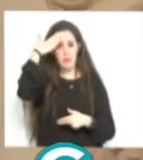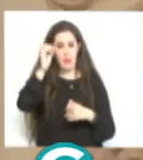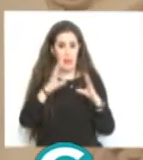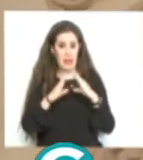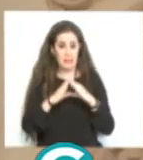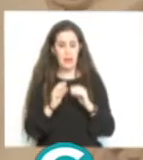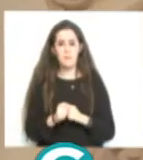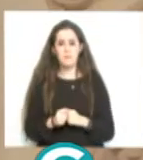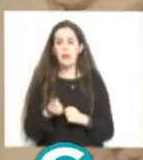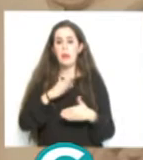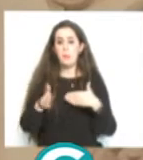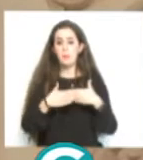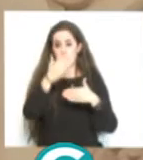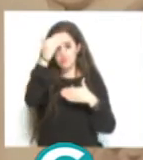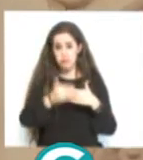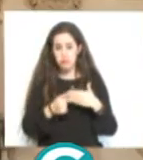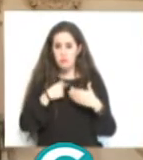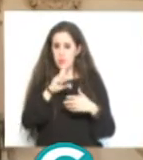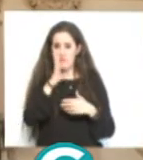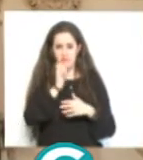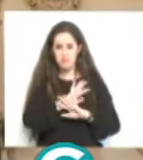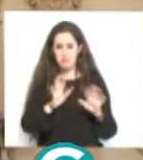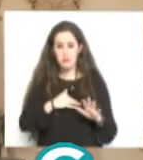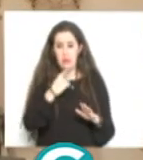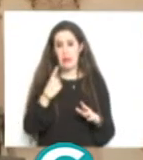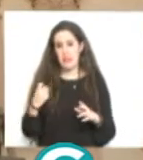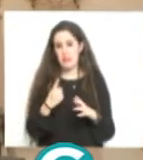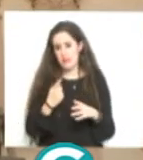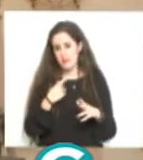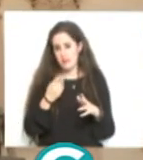iglesia. La portada se encuentra en muy mal estado y es necesaria la